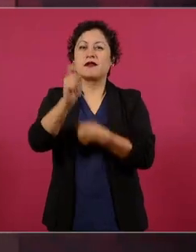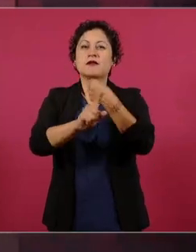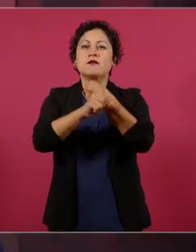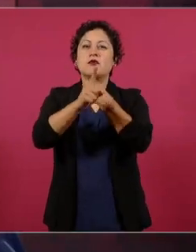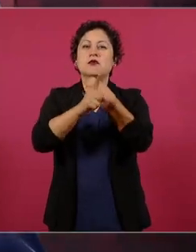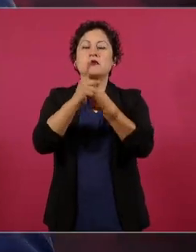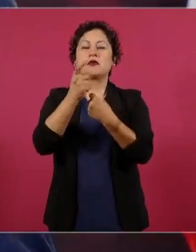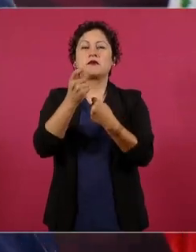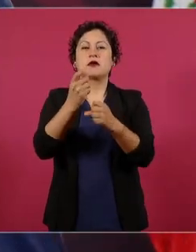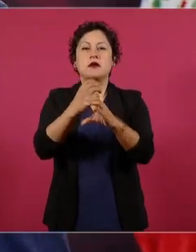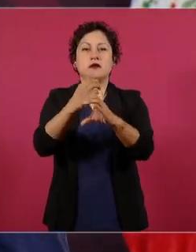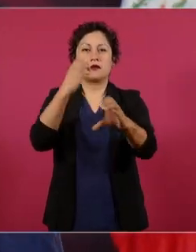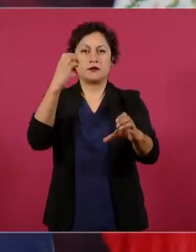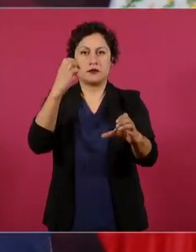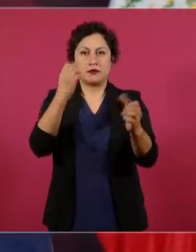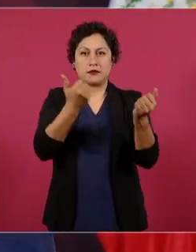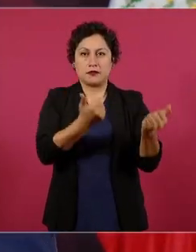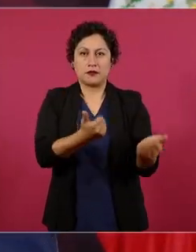los